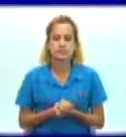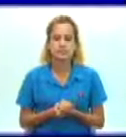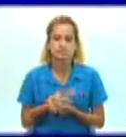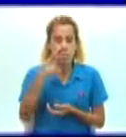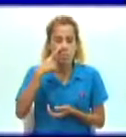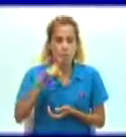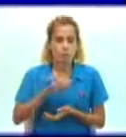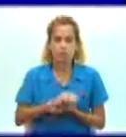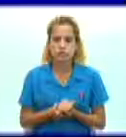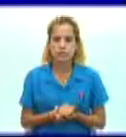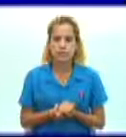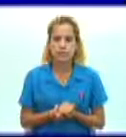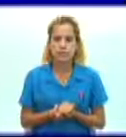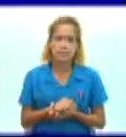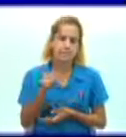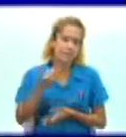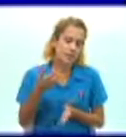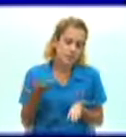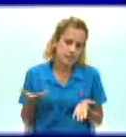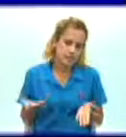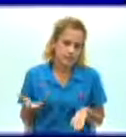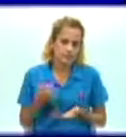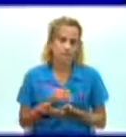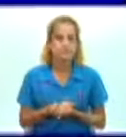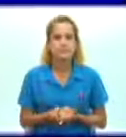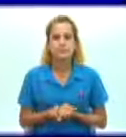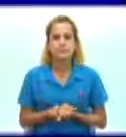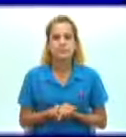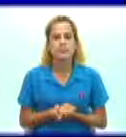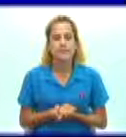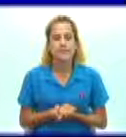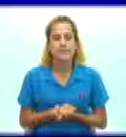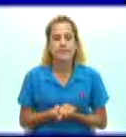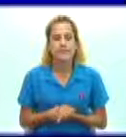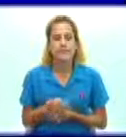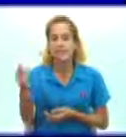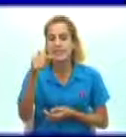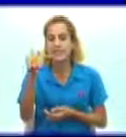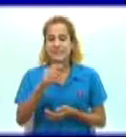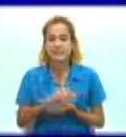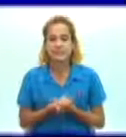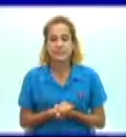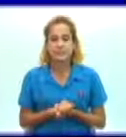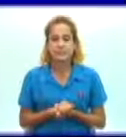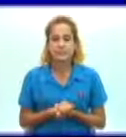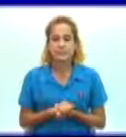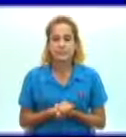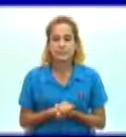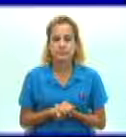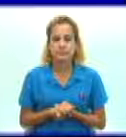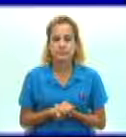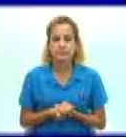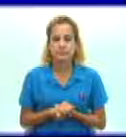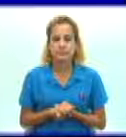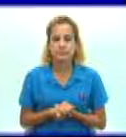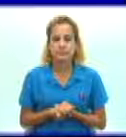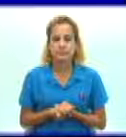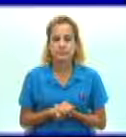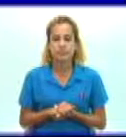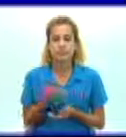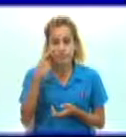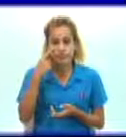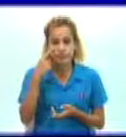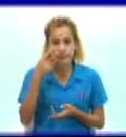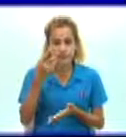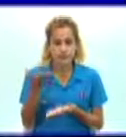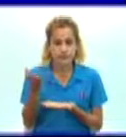último, ya les decía que este ejercicio es un ejercicio de una sustracción. Tenemos que sustraer estos números, que es lo que nos